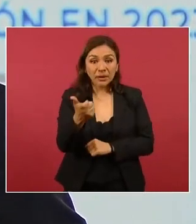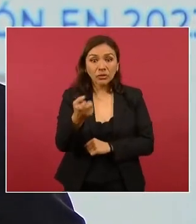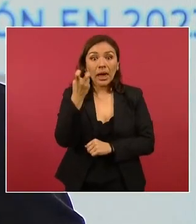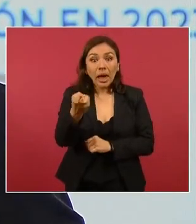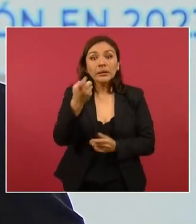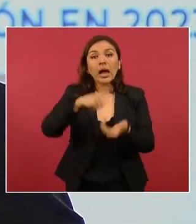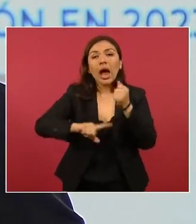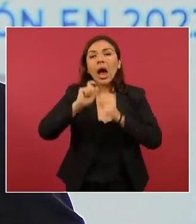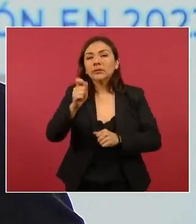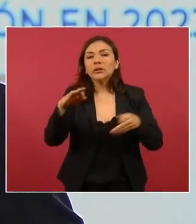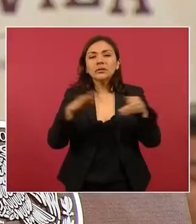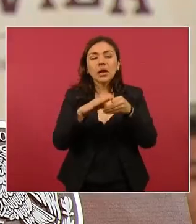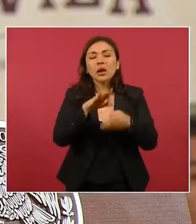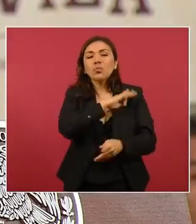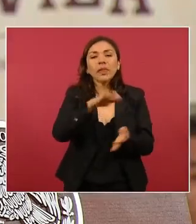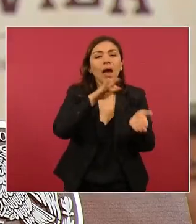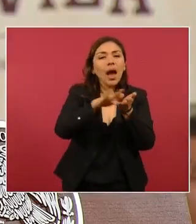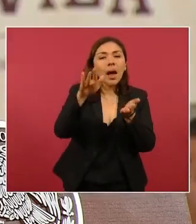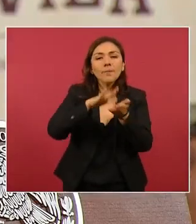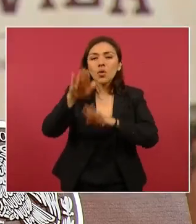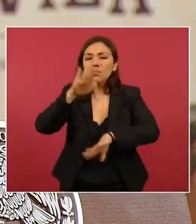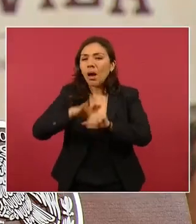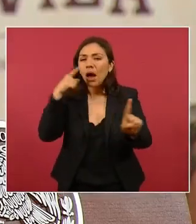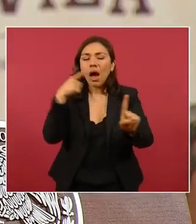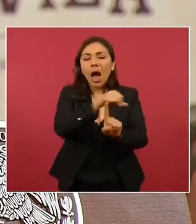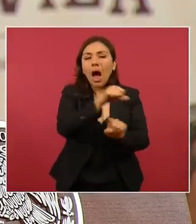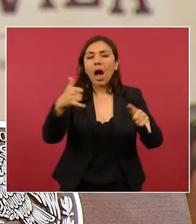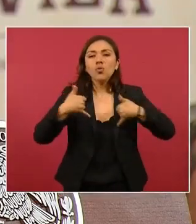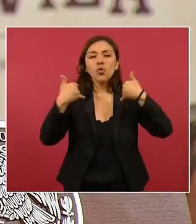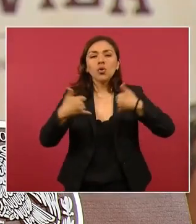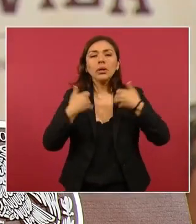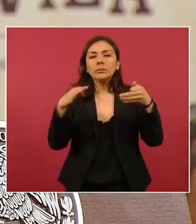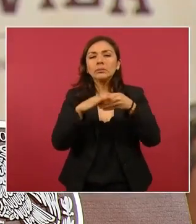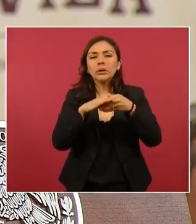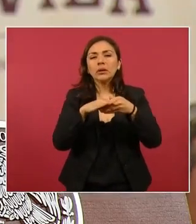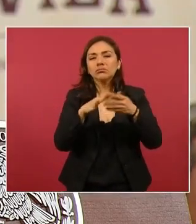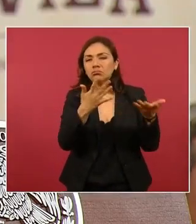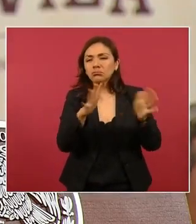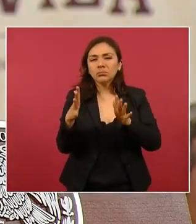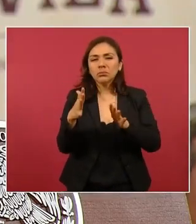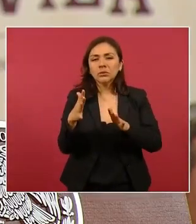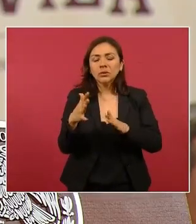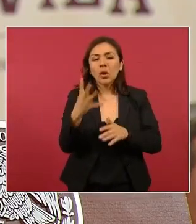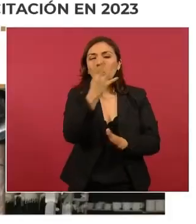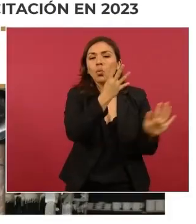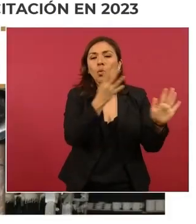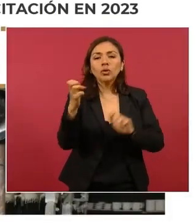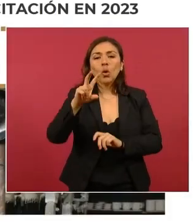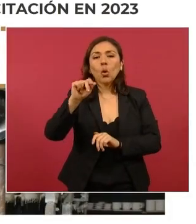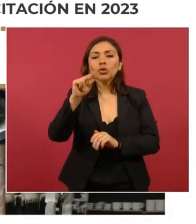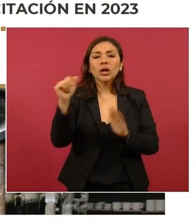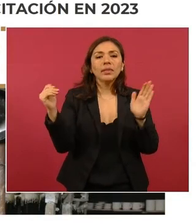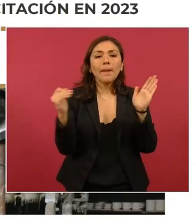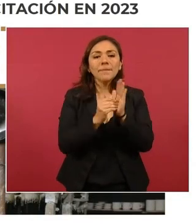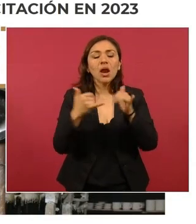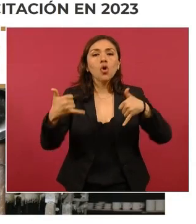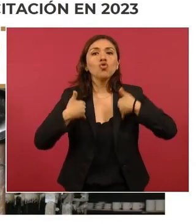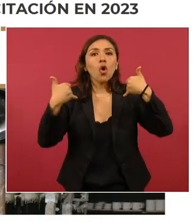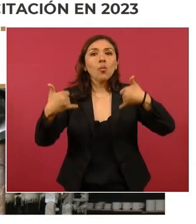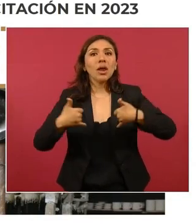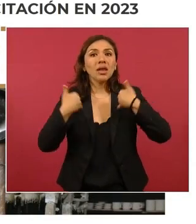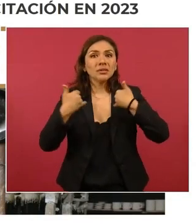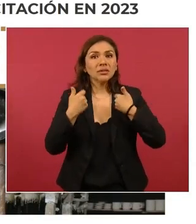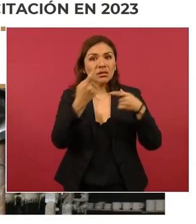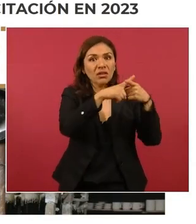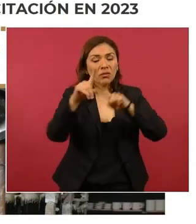cual significará un apoyo directo a los jóvenes de cerca de, bueno, serán cerca de 480,000 jóvenes a nivel